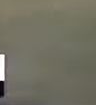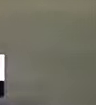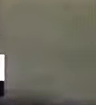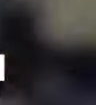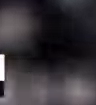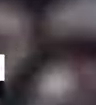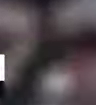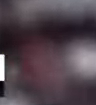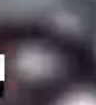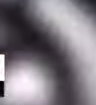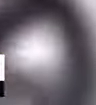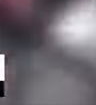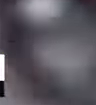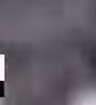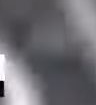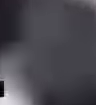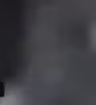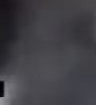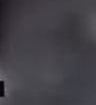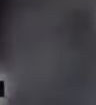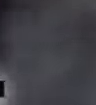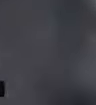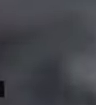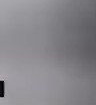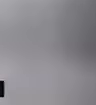las investigaciones correspondientes.